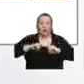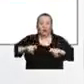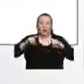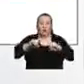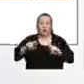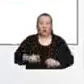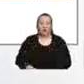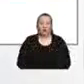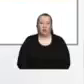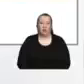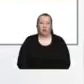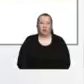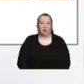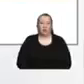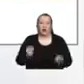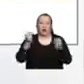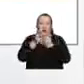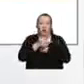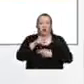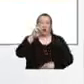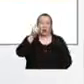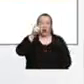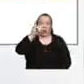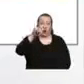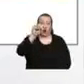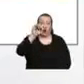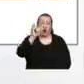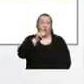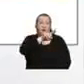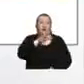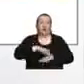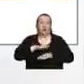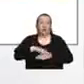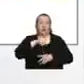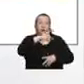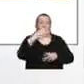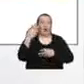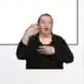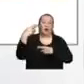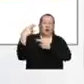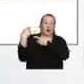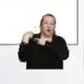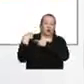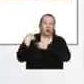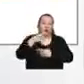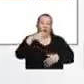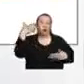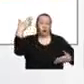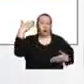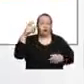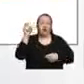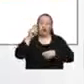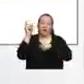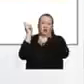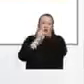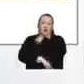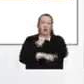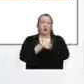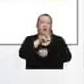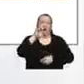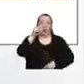pero ahora rajoy pero se dice usted es responsable político su testimonio no ha sido claro y se lo censura a mariano rajoy